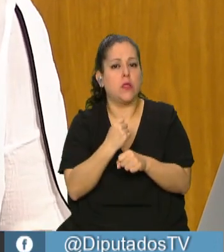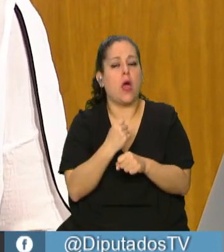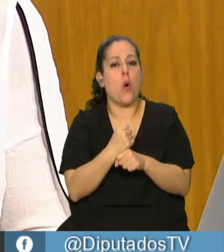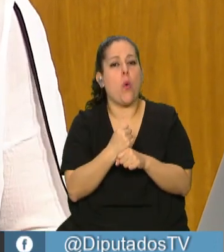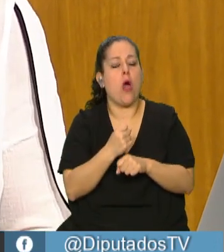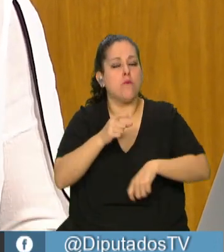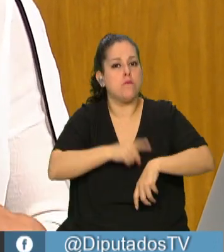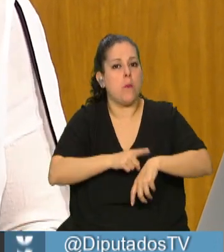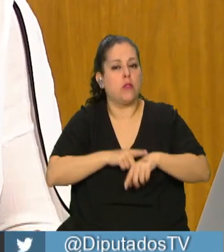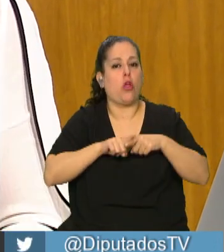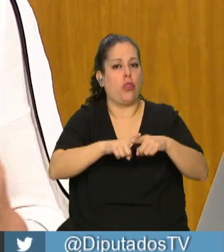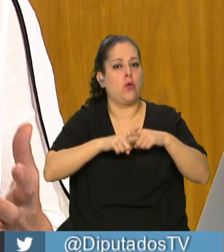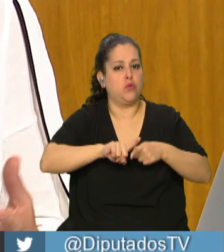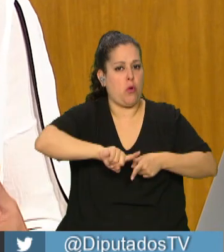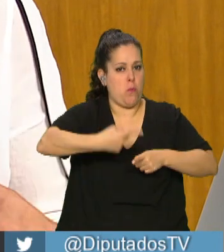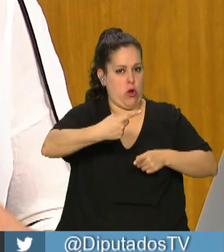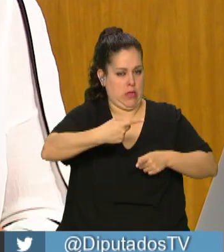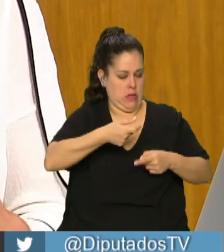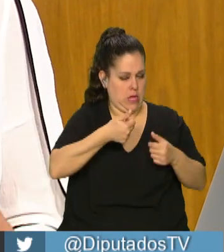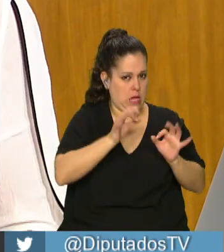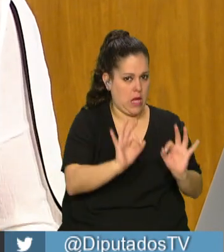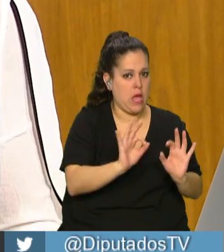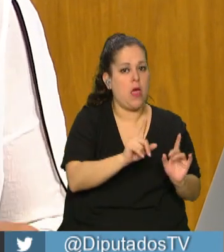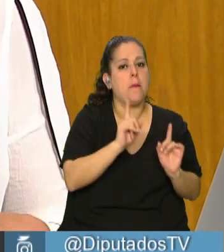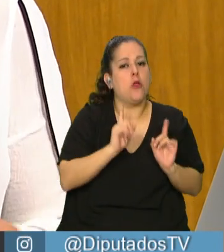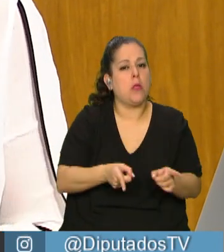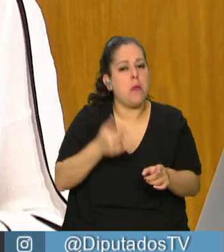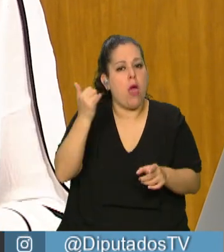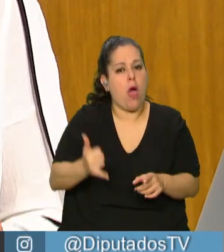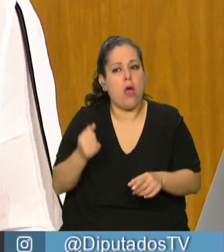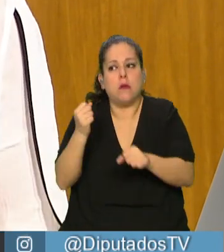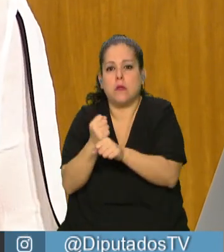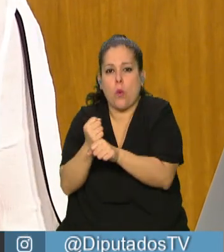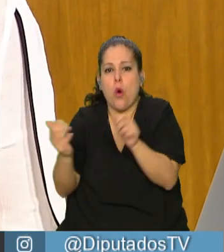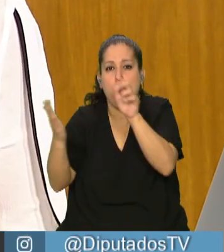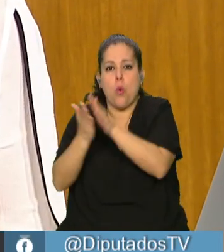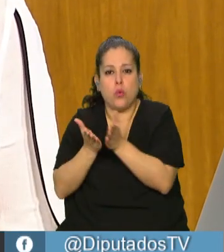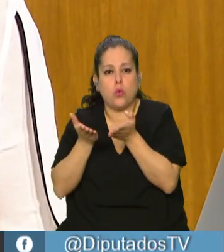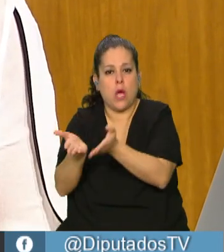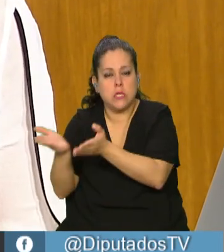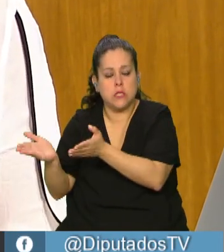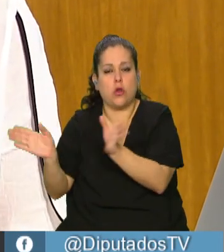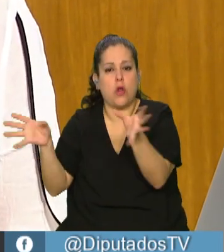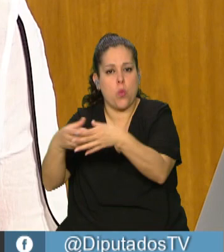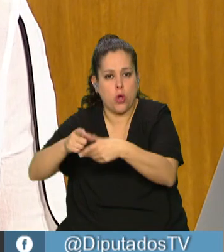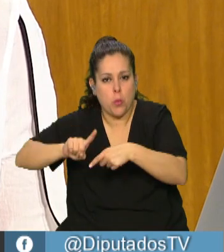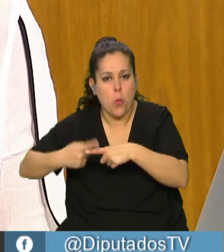discusión política, ¿no? También hay todo un trabajo con los asesores, con los equipos de los bloques. Claro,